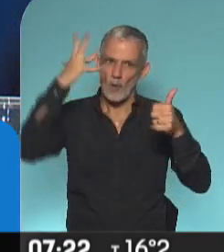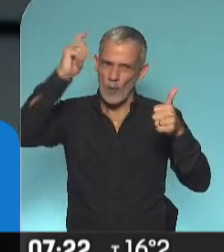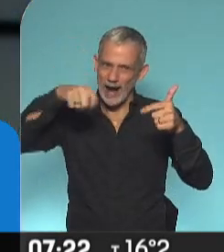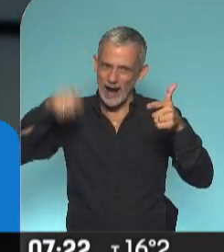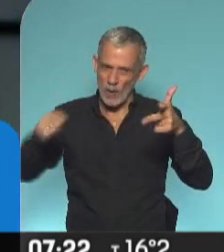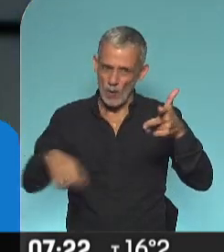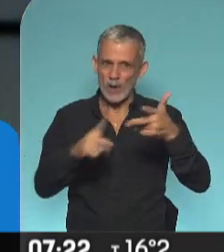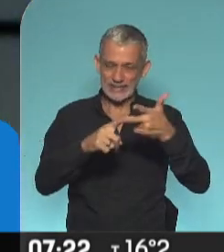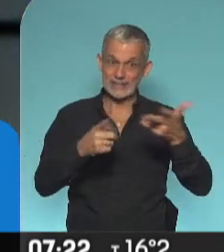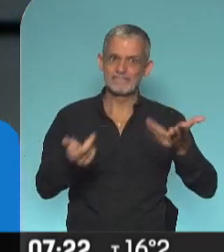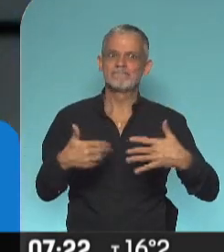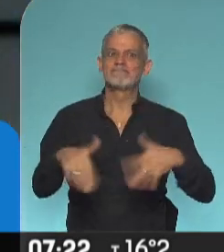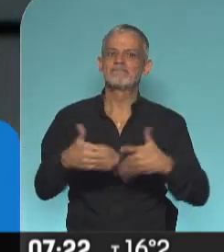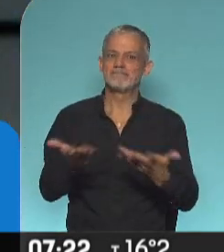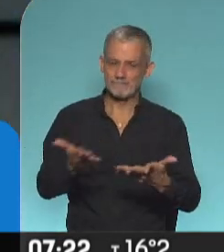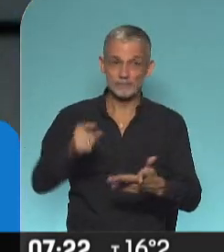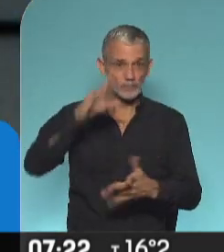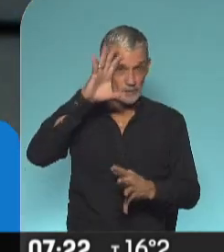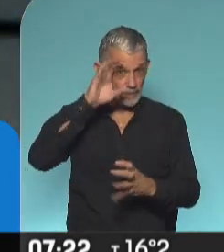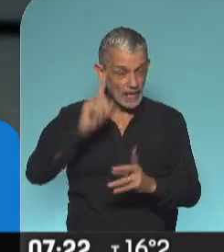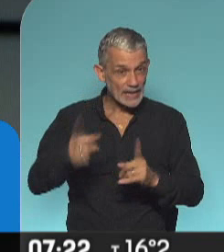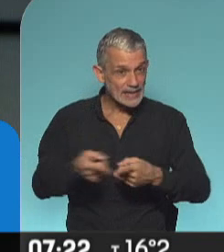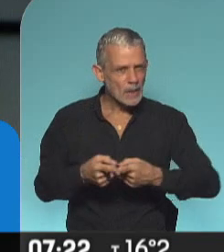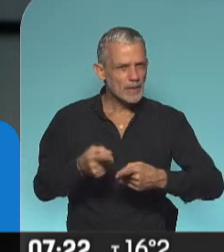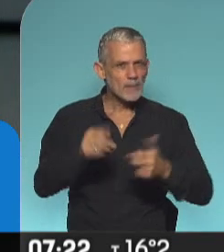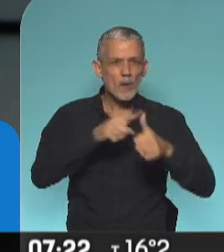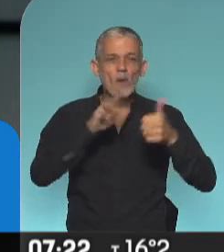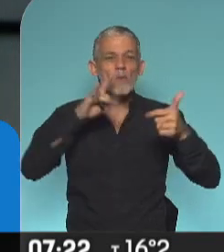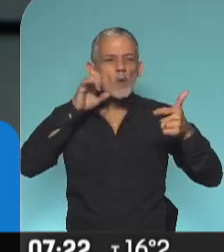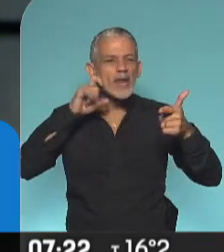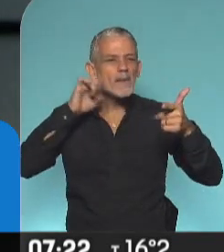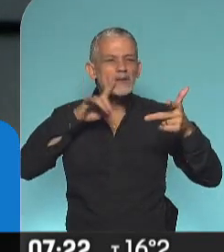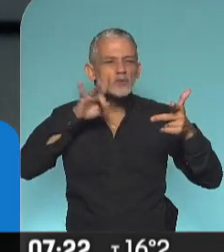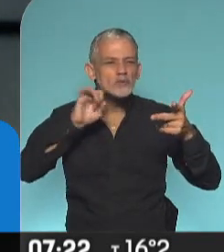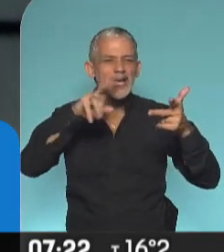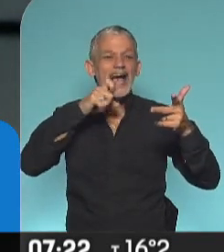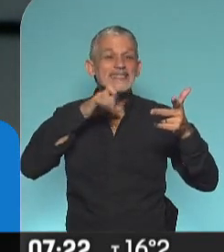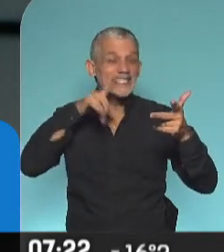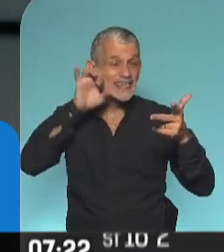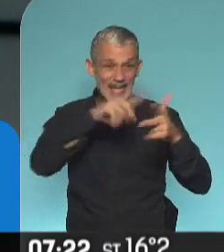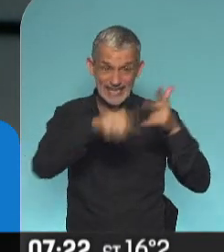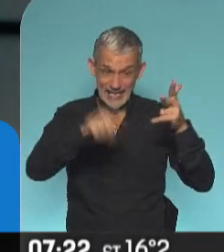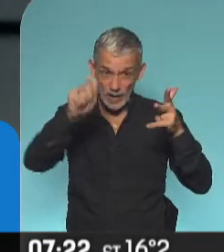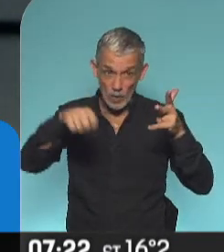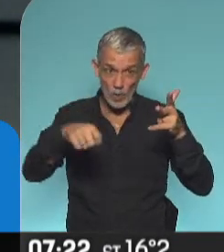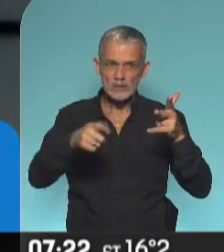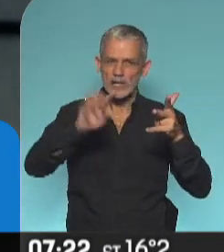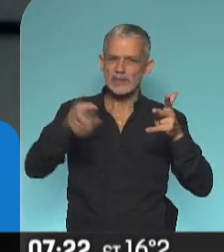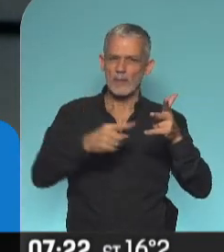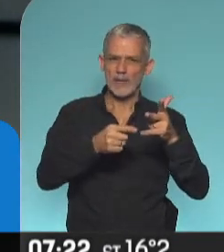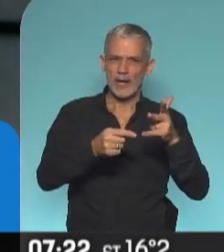¿no? Exactamente. Bueno, y recordemos que además Bruglia, Bertuzzi y Castelli también empezaron a colarse